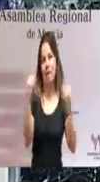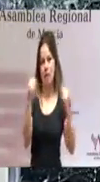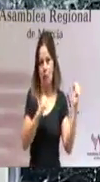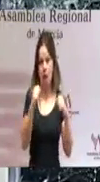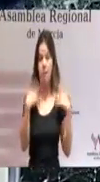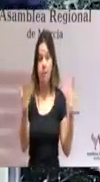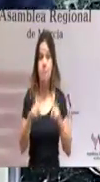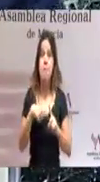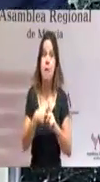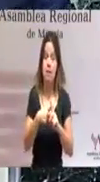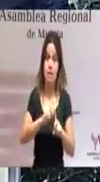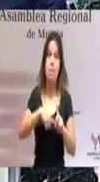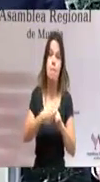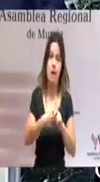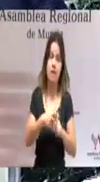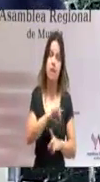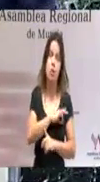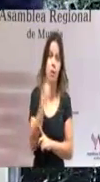Pero